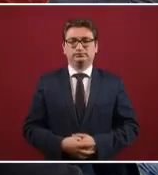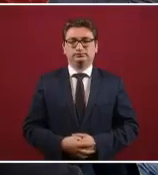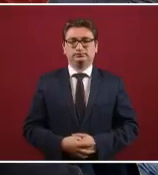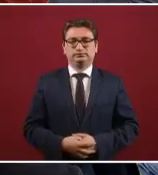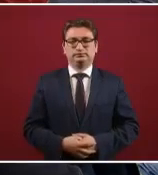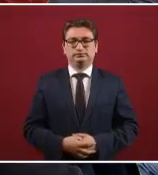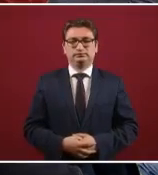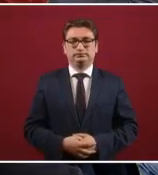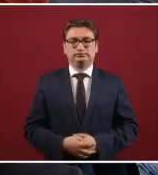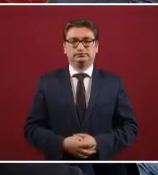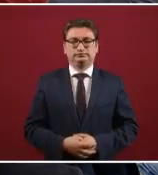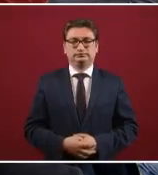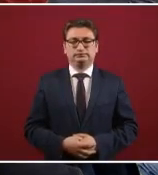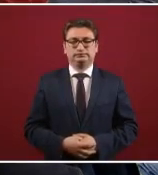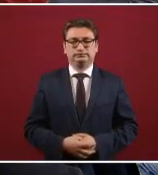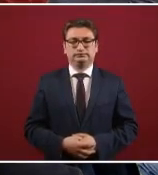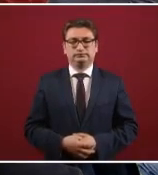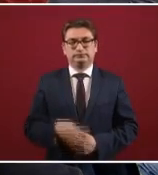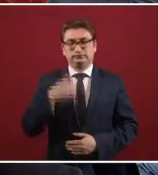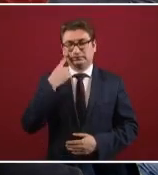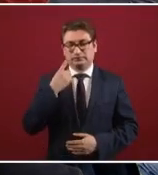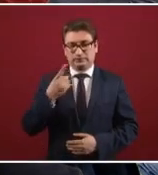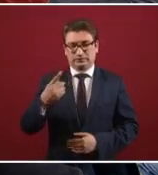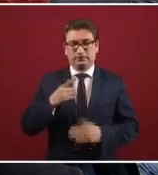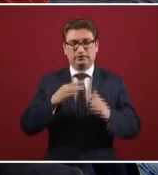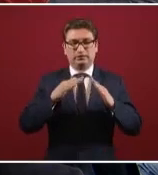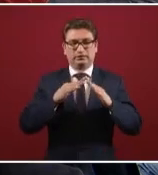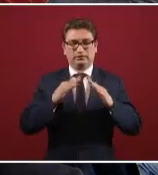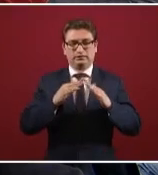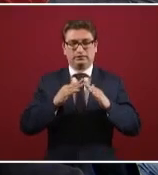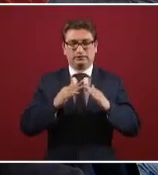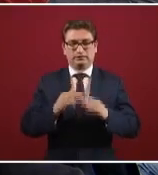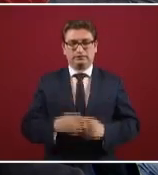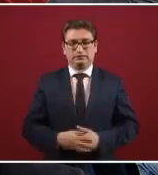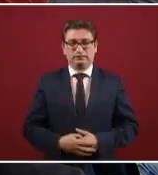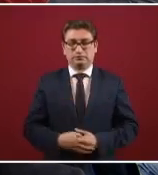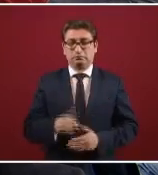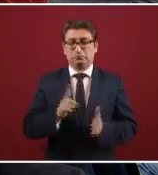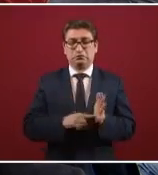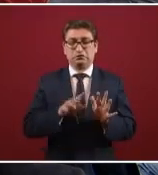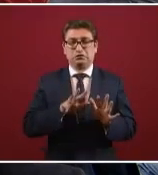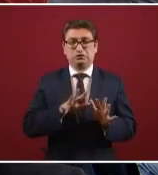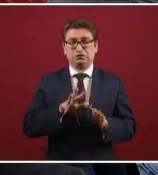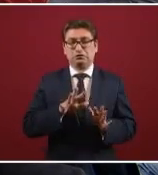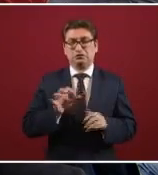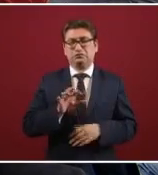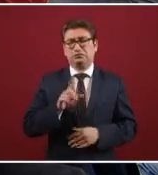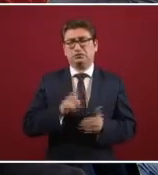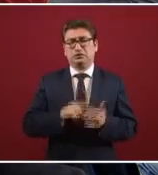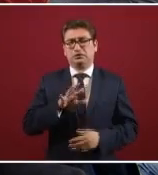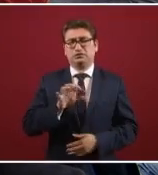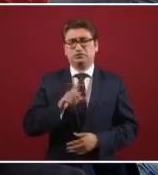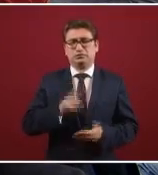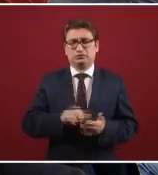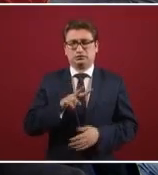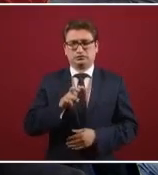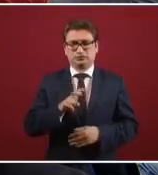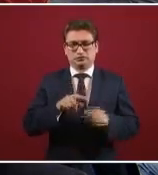entonces miren es una casa si mil quinientos mil doscientos